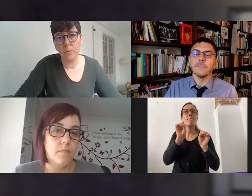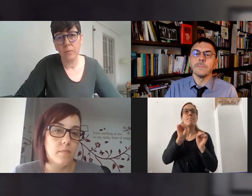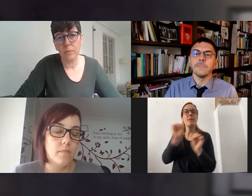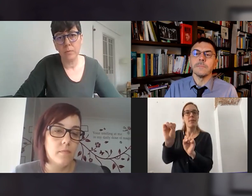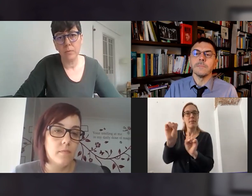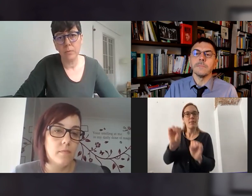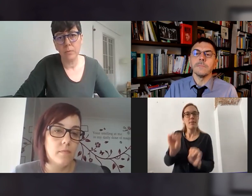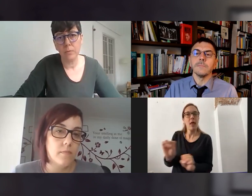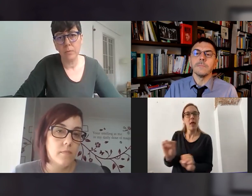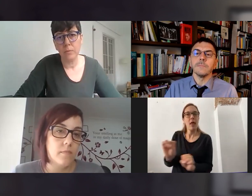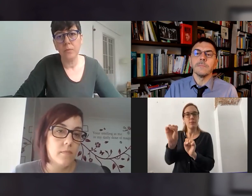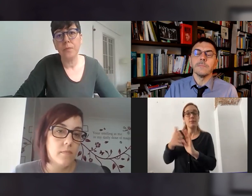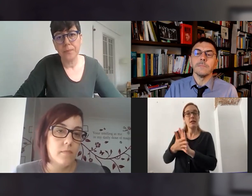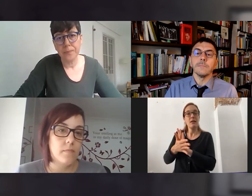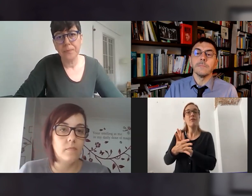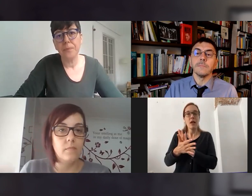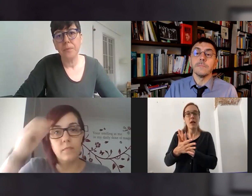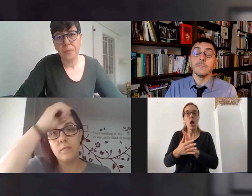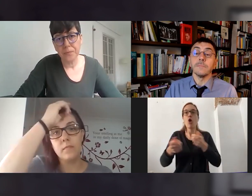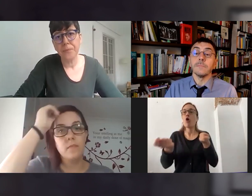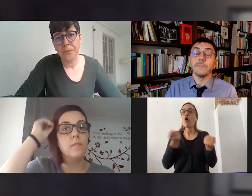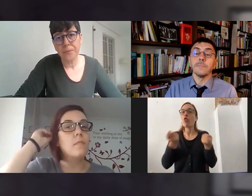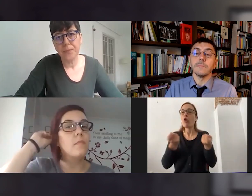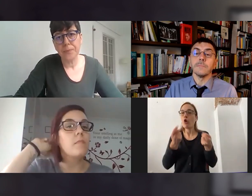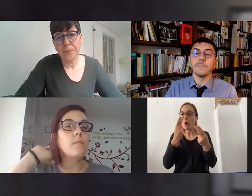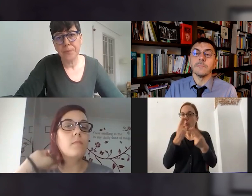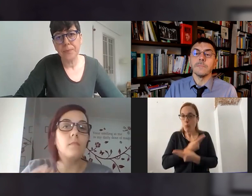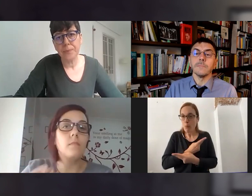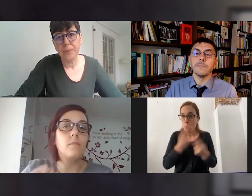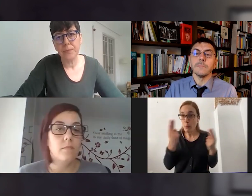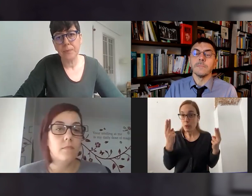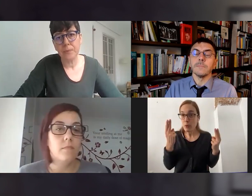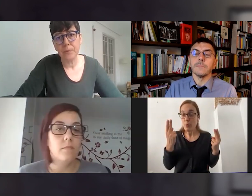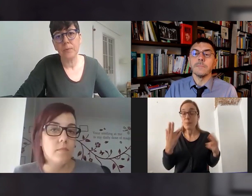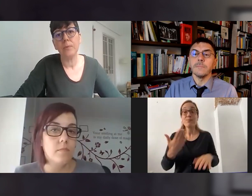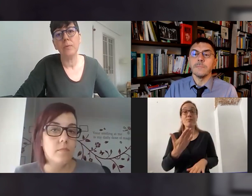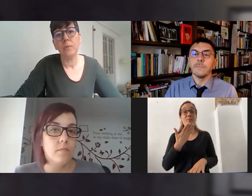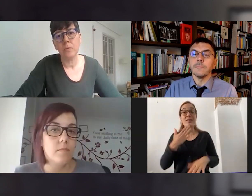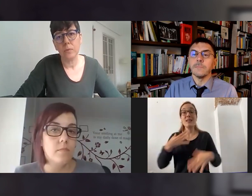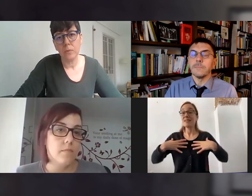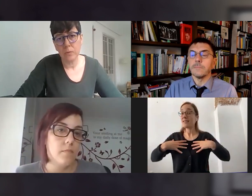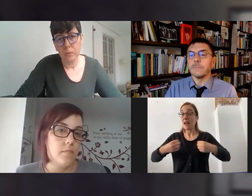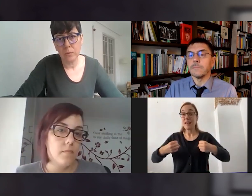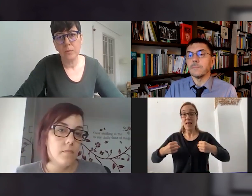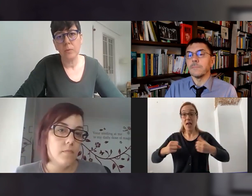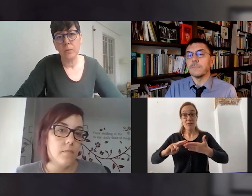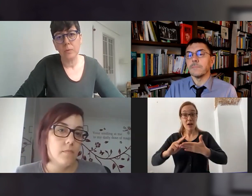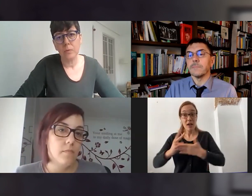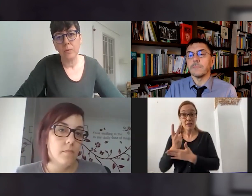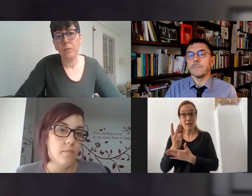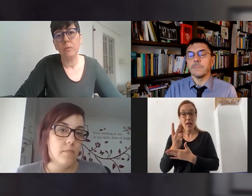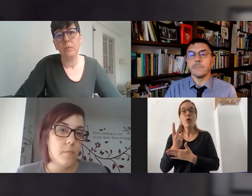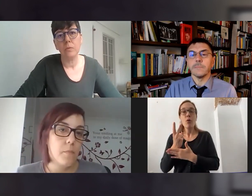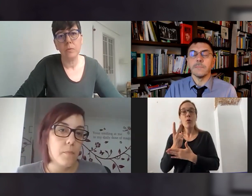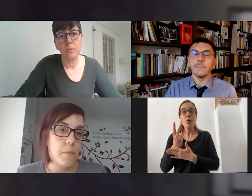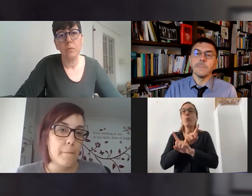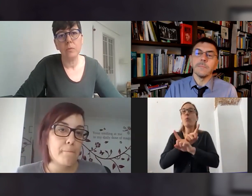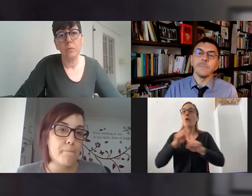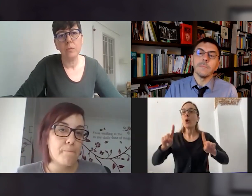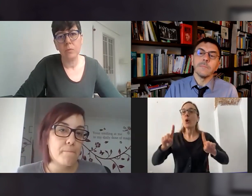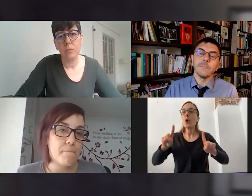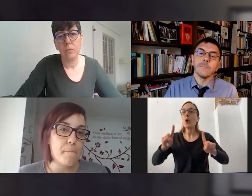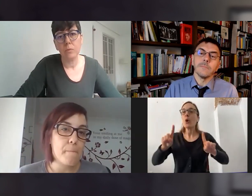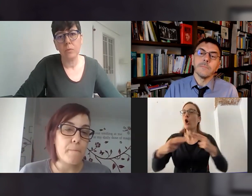que sean obligatorias medicalizarlas. Que fracasa la sanidad, pues pongamos blindar la sanidad, prohibiendo los recortes. Que fracasa el